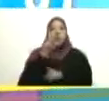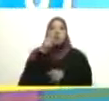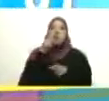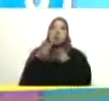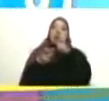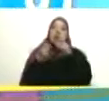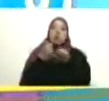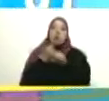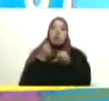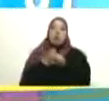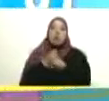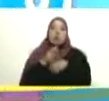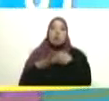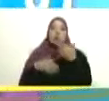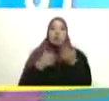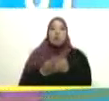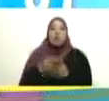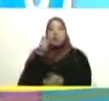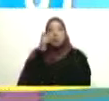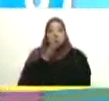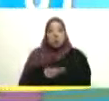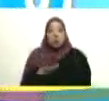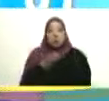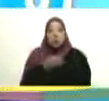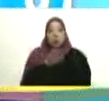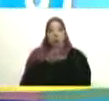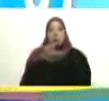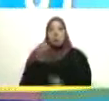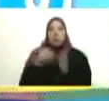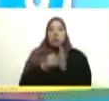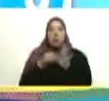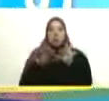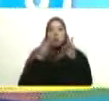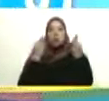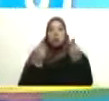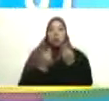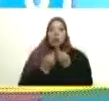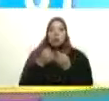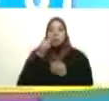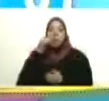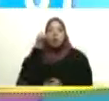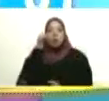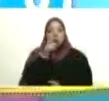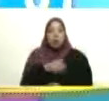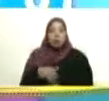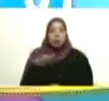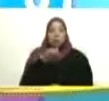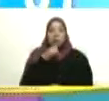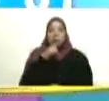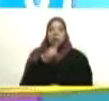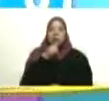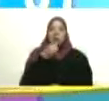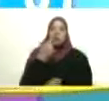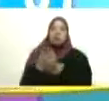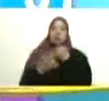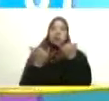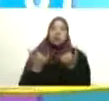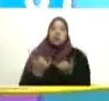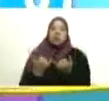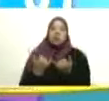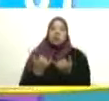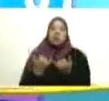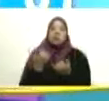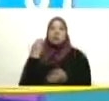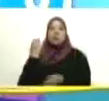un crédito rotativo que llega hasta los 30.000, el equivalente a $30.000, para que tengamos una dimensión de lo que se puede hacer con eso,